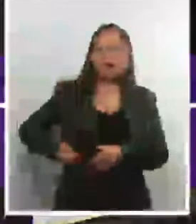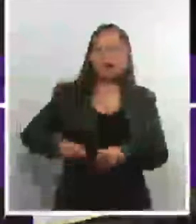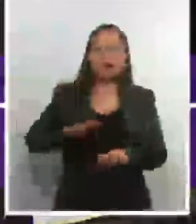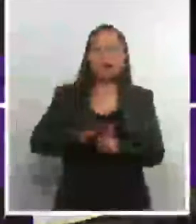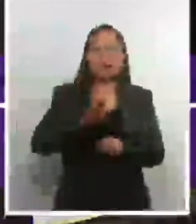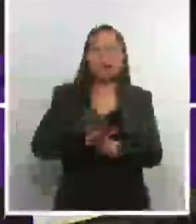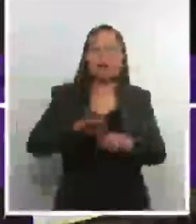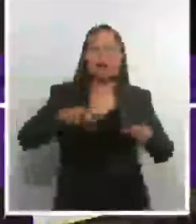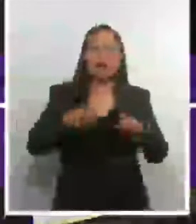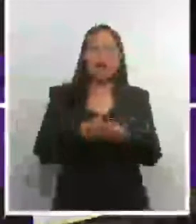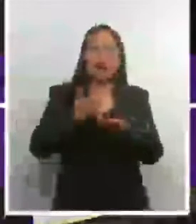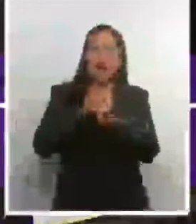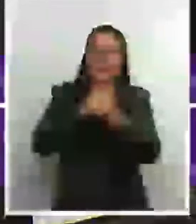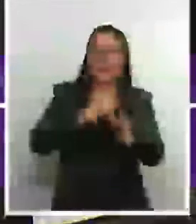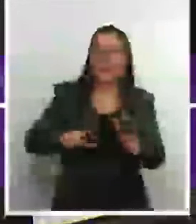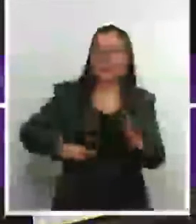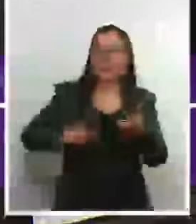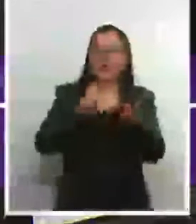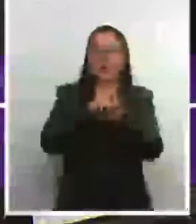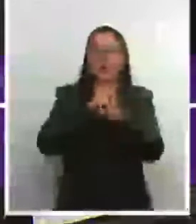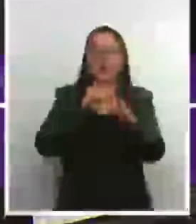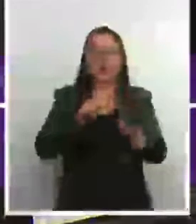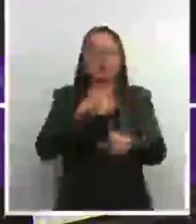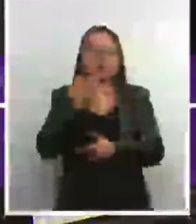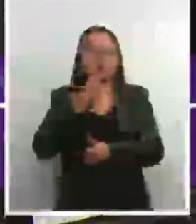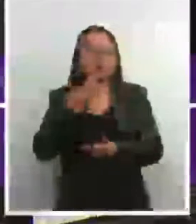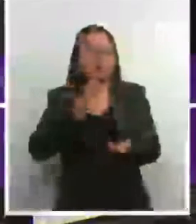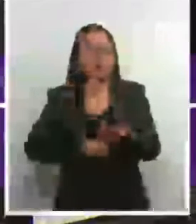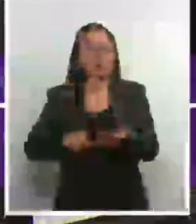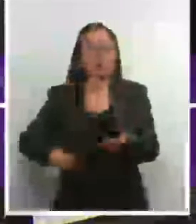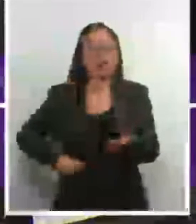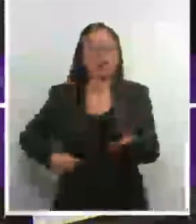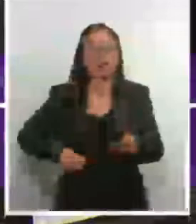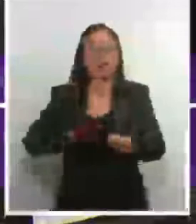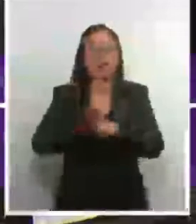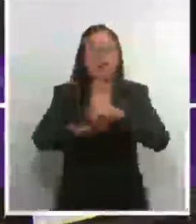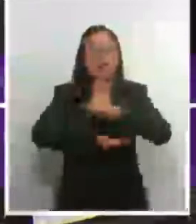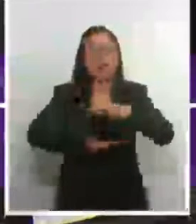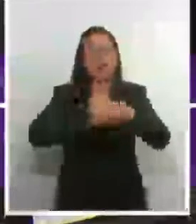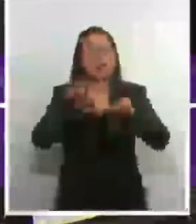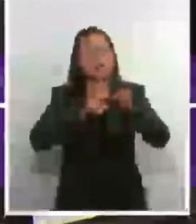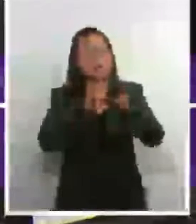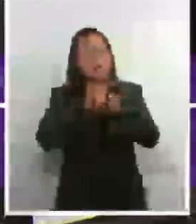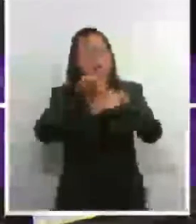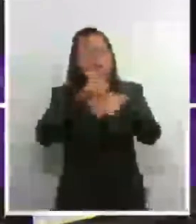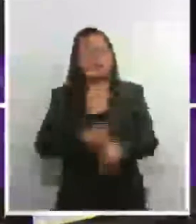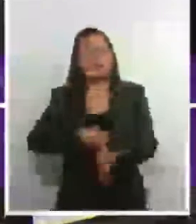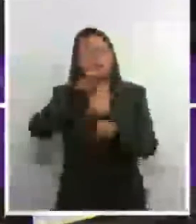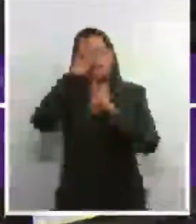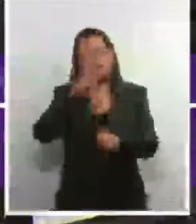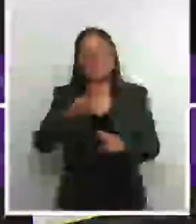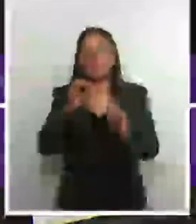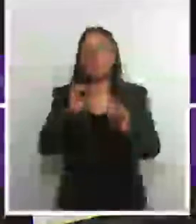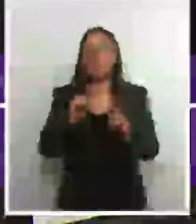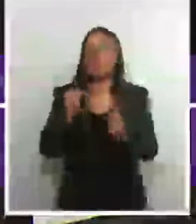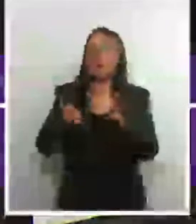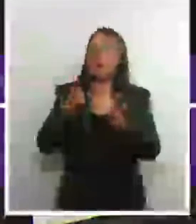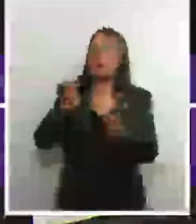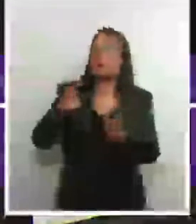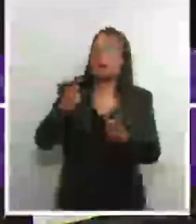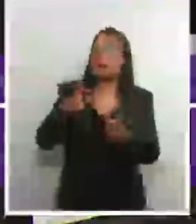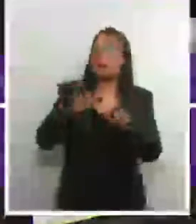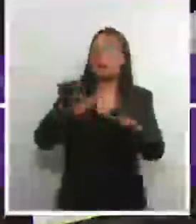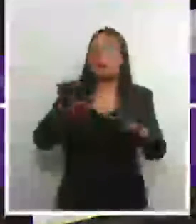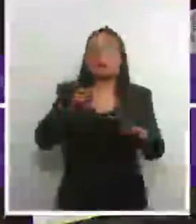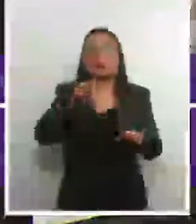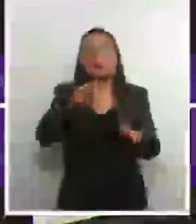como Estado liberal, es decir, un Estado basado en la legalidad, o como dice una famosa